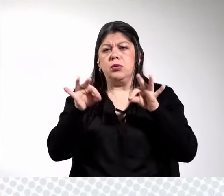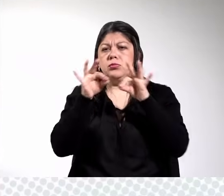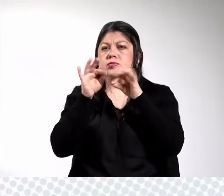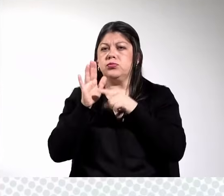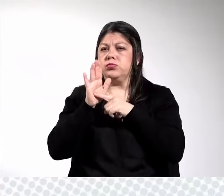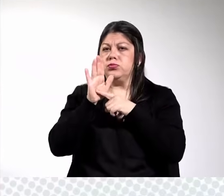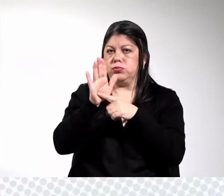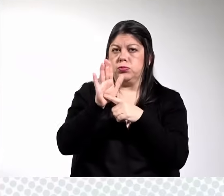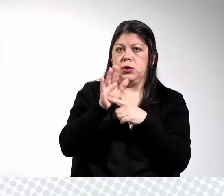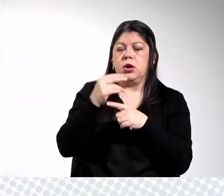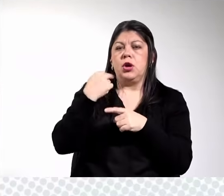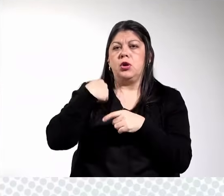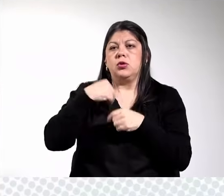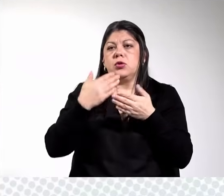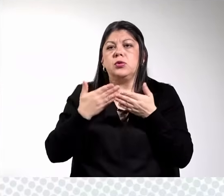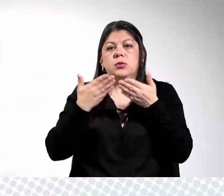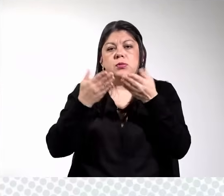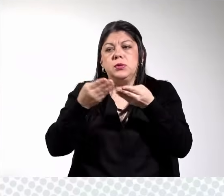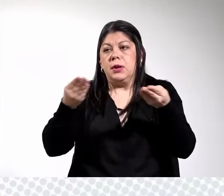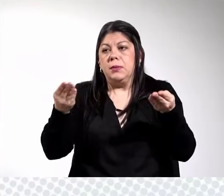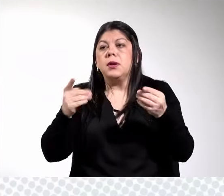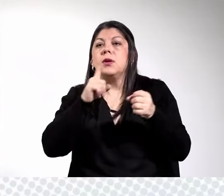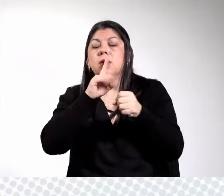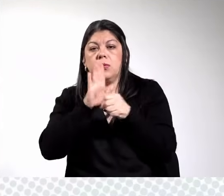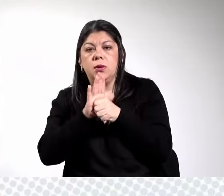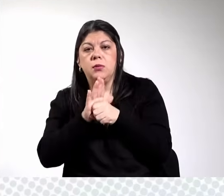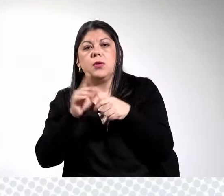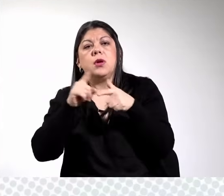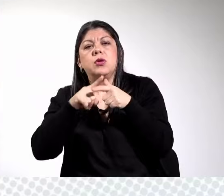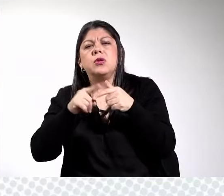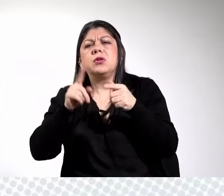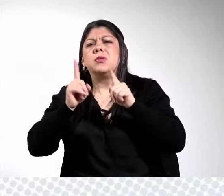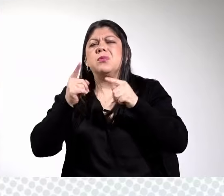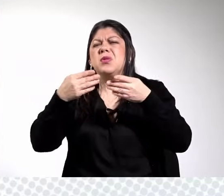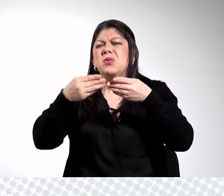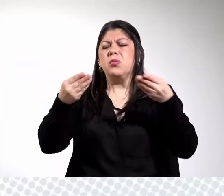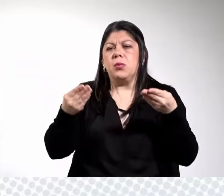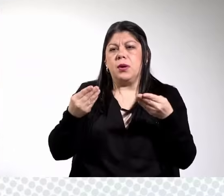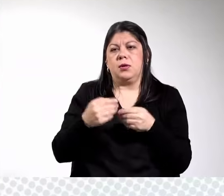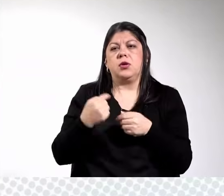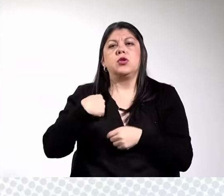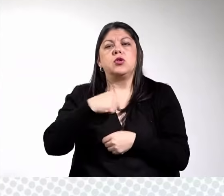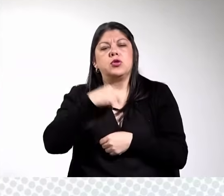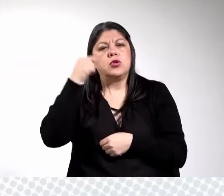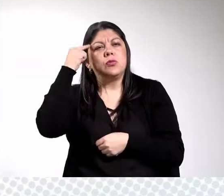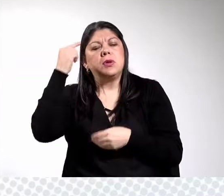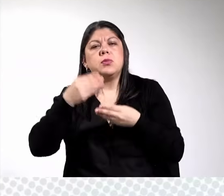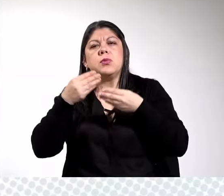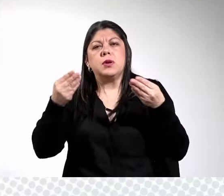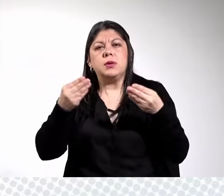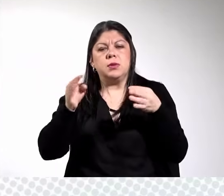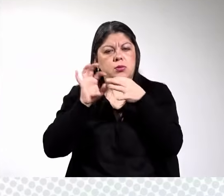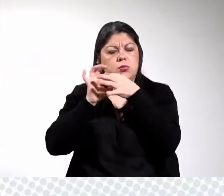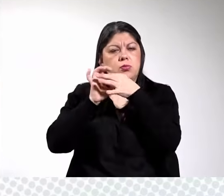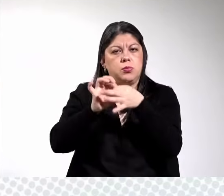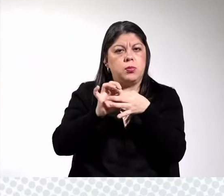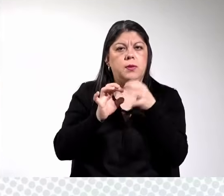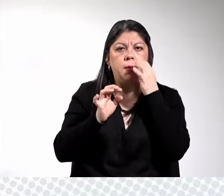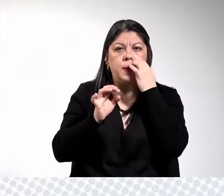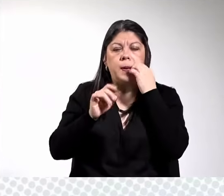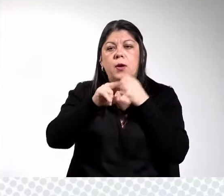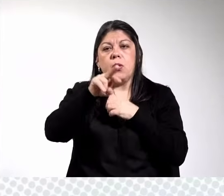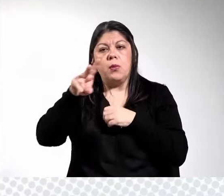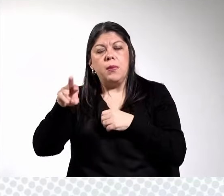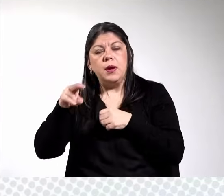no logramos dar todas esas materias. Ok, entonces, ¿qué es las materias? ¿Cuáles son? Consideramos que las materias también tienen que considerar